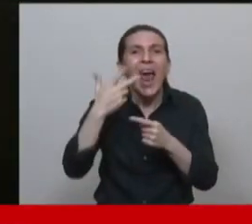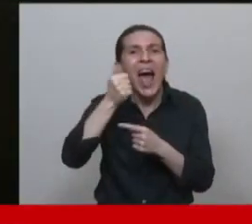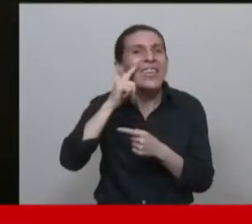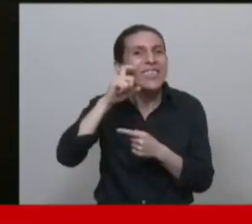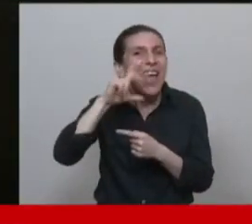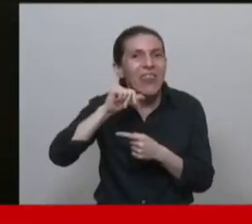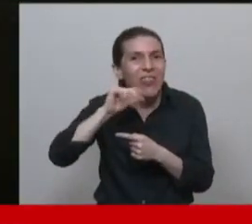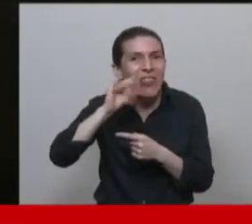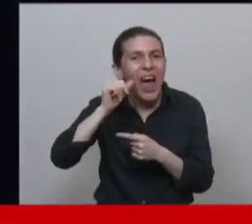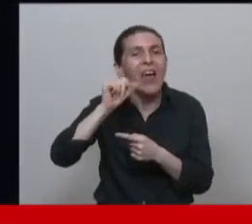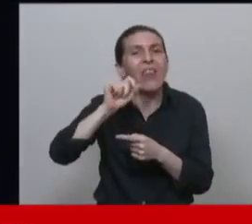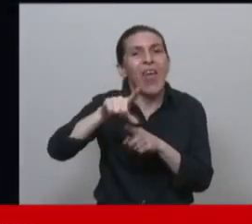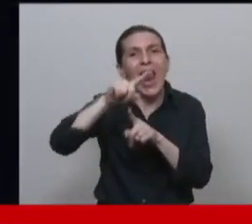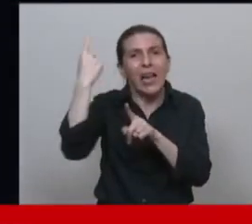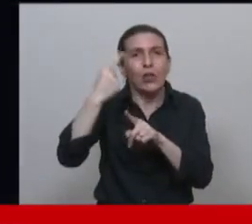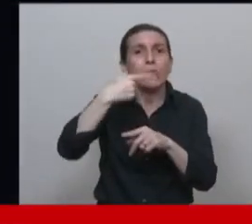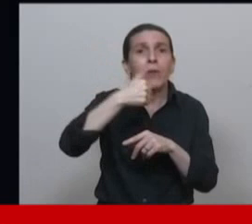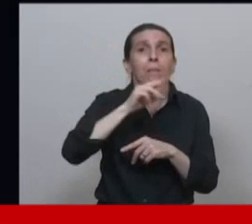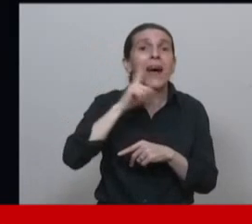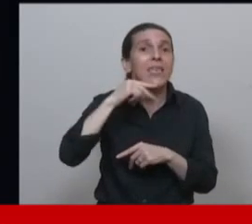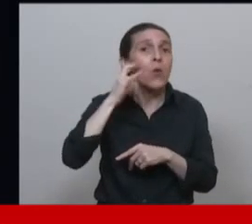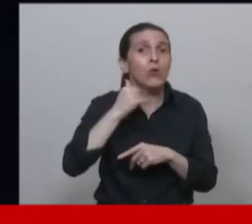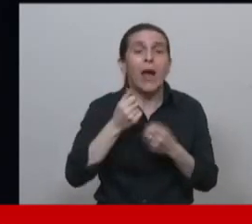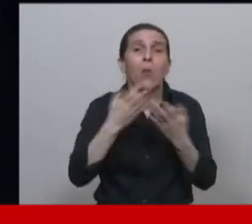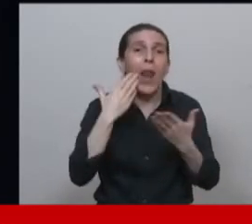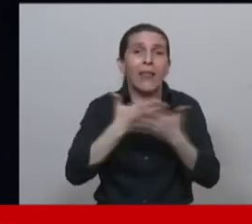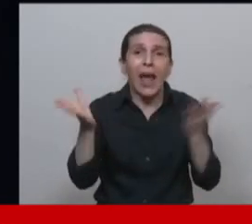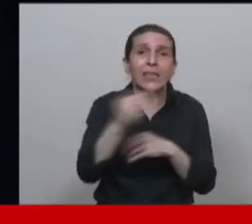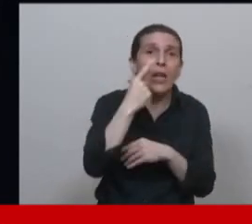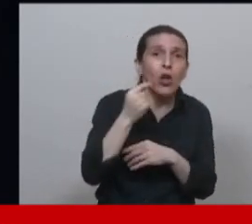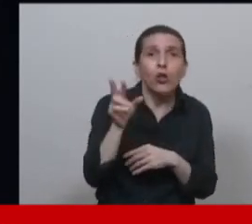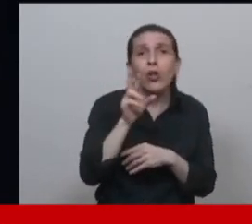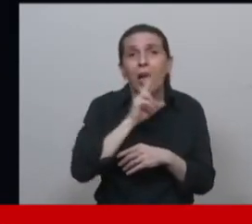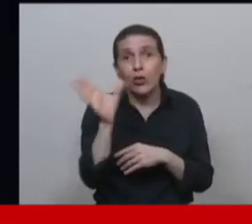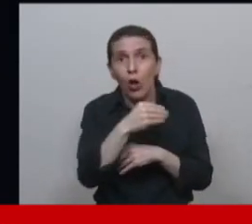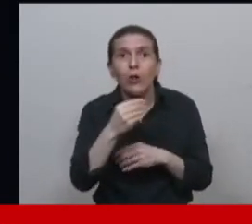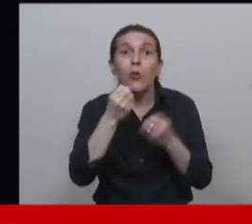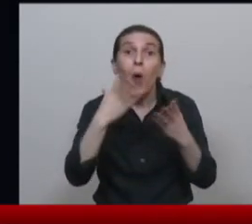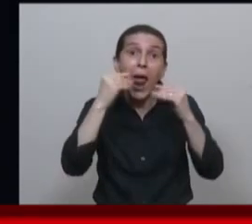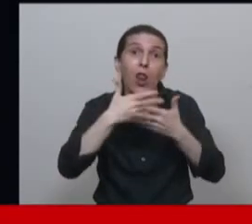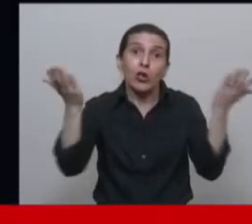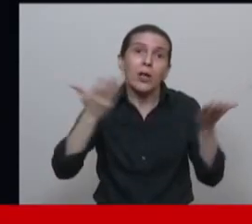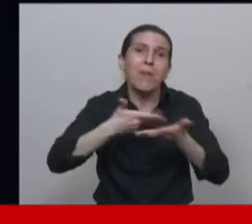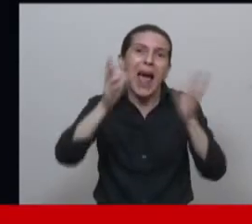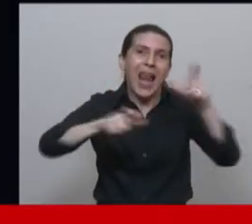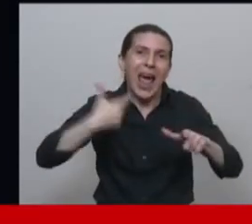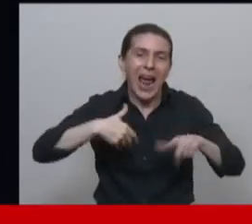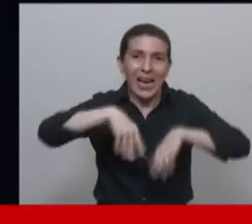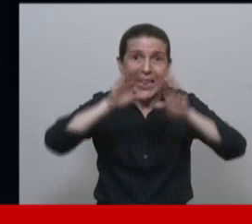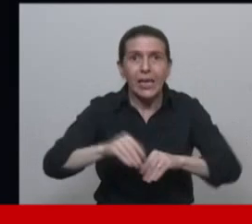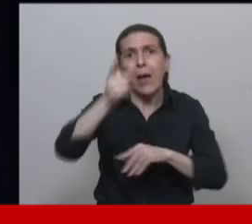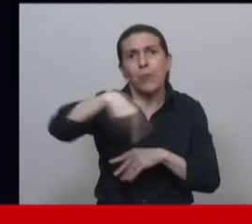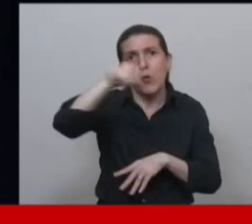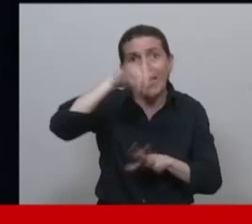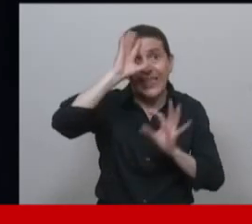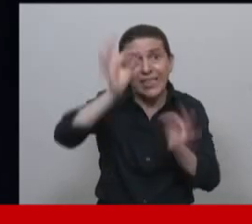Guzmán. Bueno, buenas tardes a todas, a todos. Buenas tardes, buenas noches Argentina. Bueno, como ya se